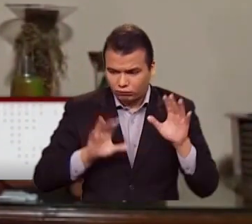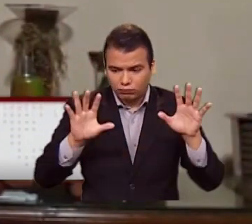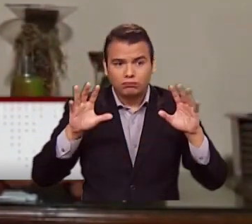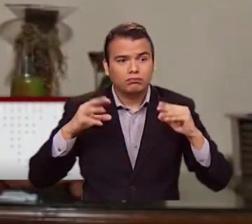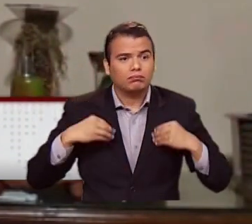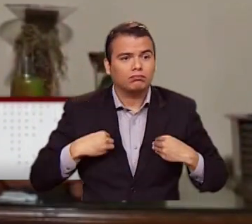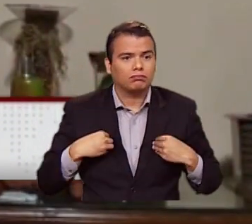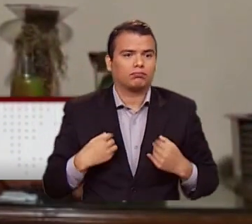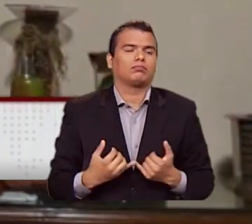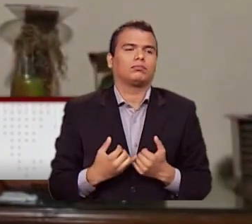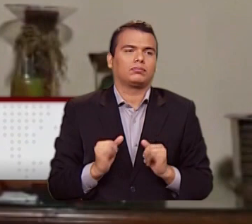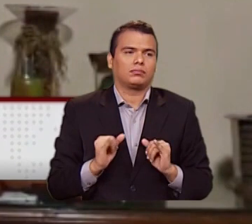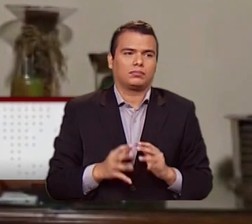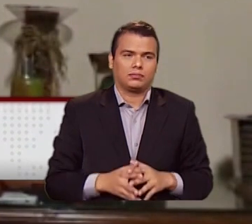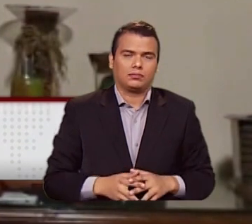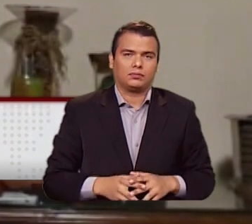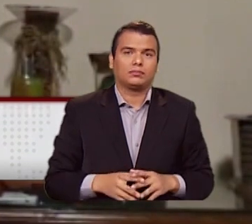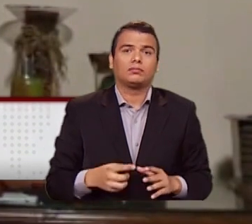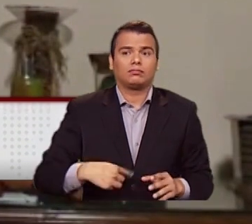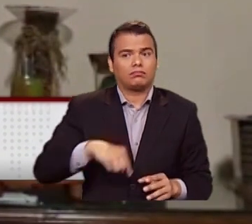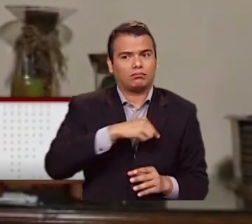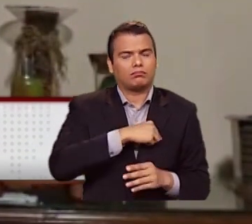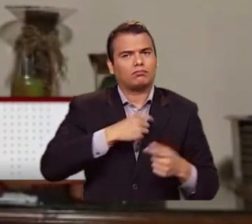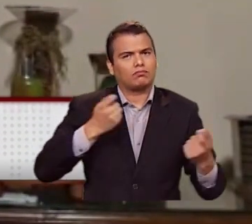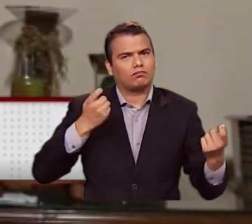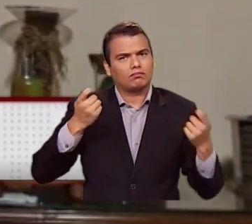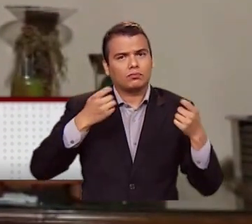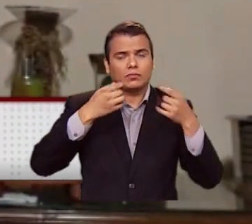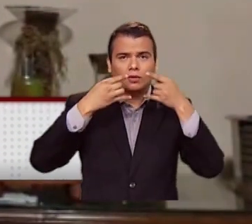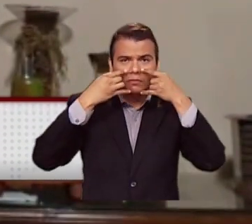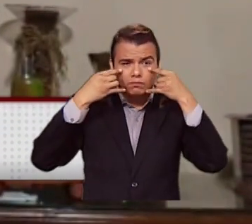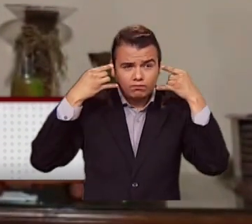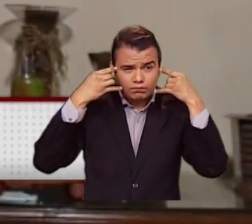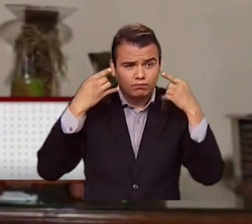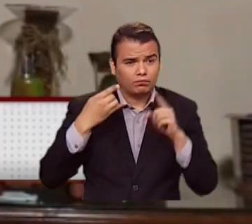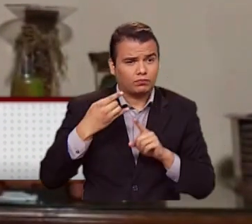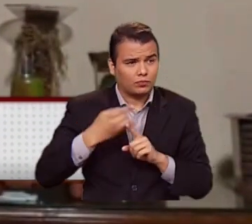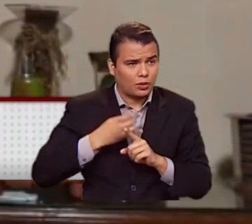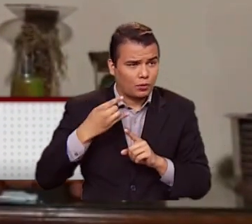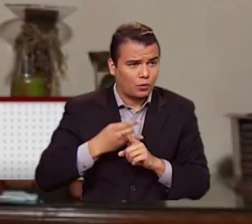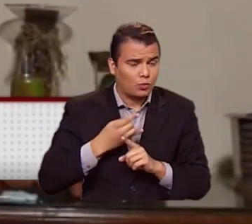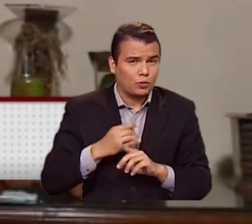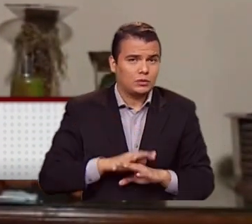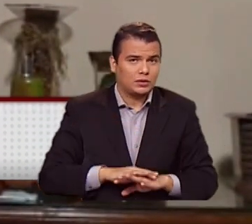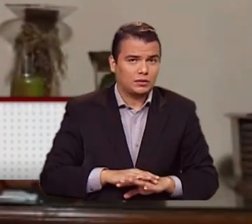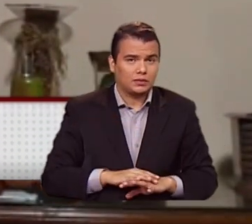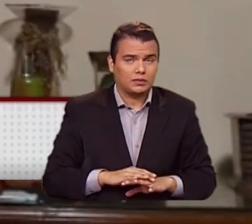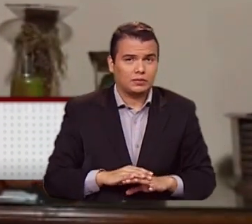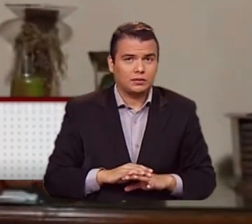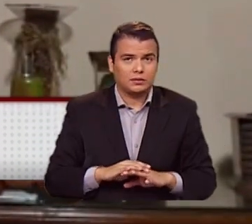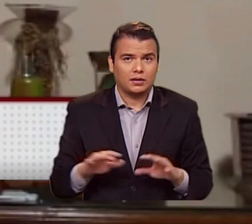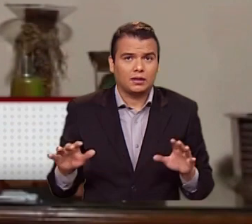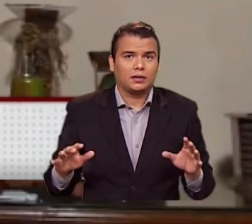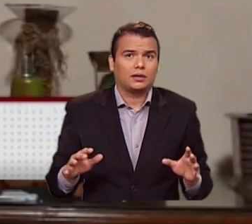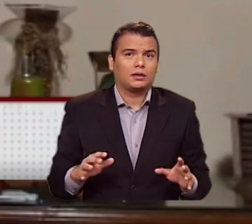como fue lo del tapabocas y el lavado permanente. Pienso de que fue